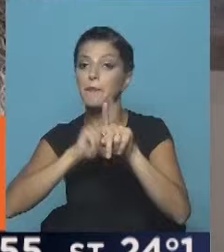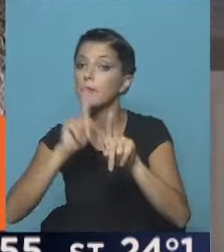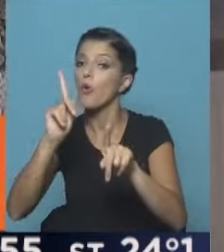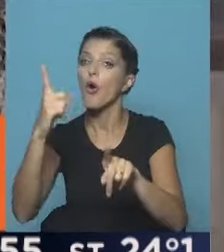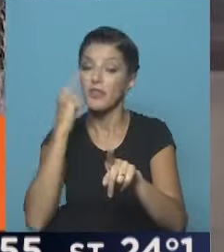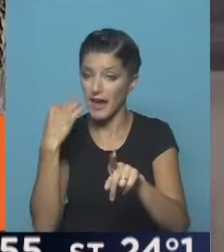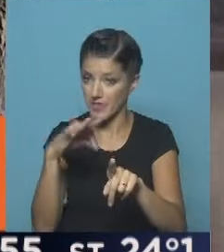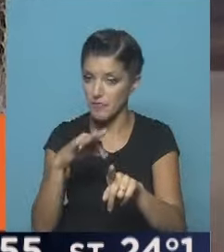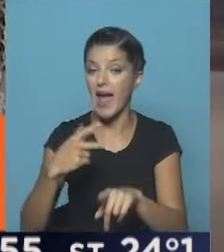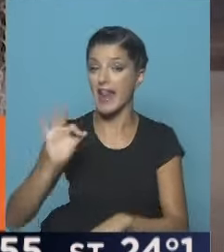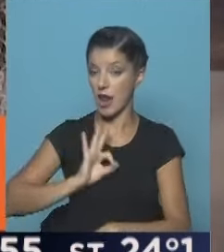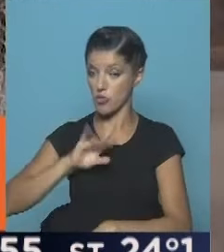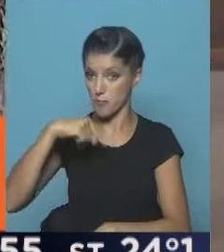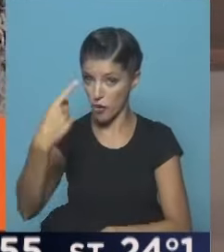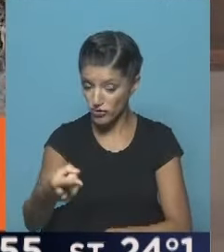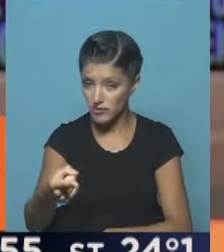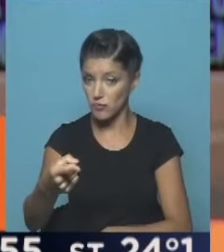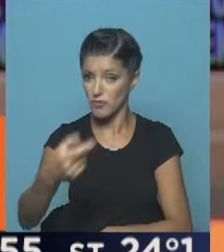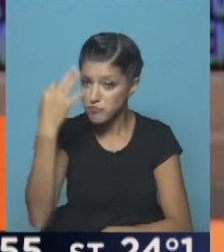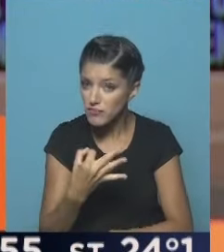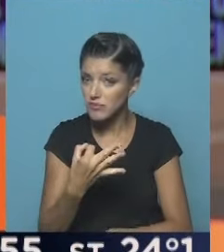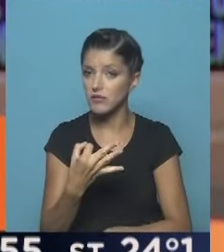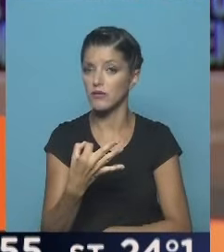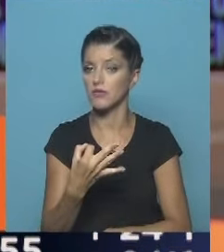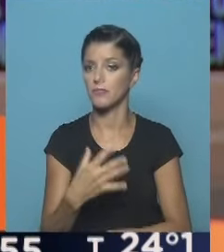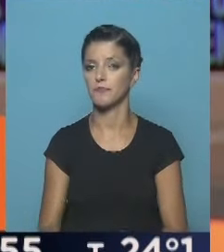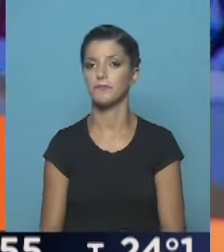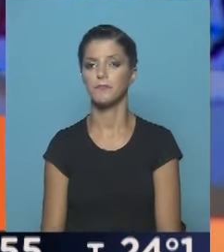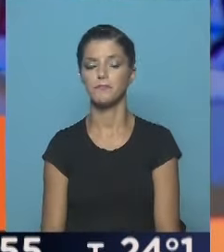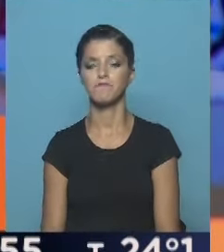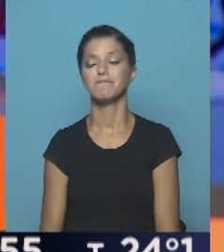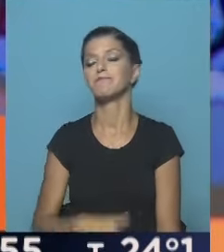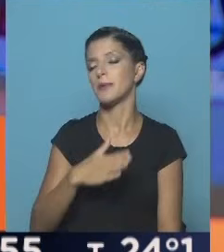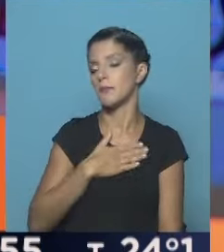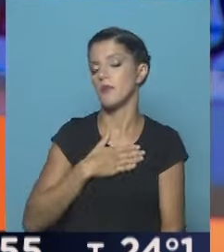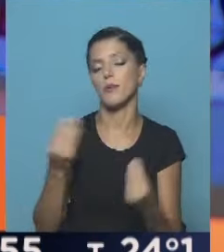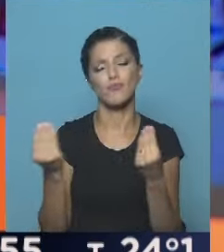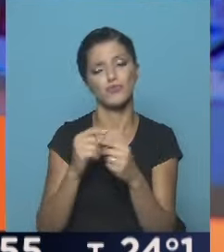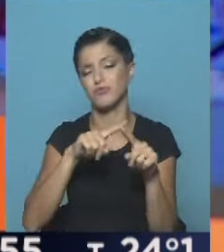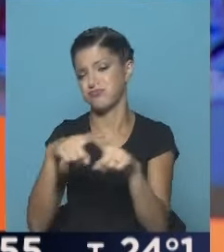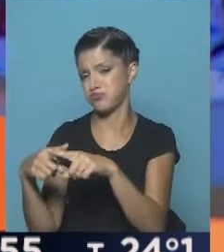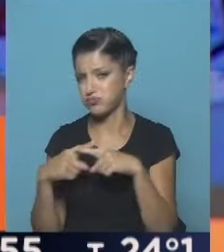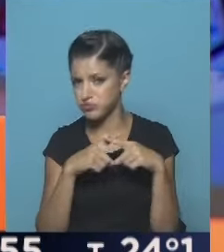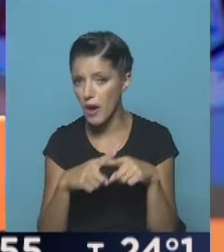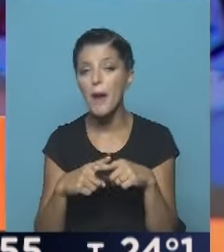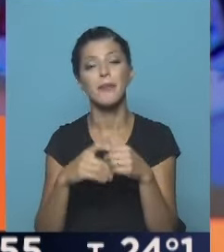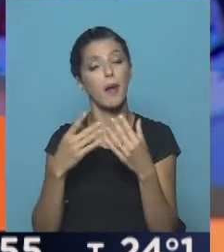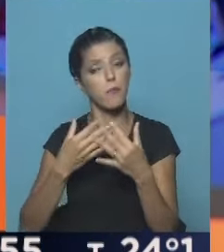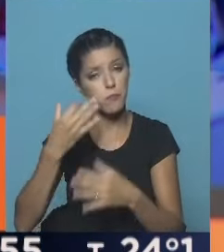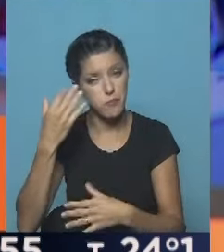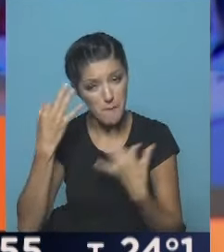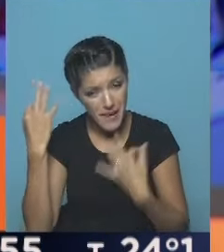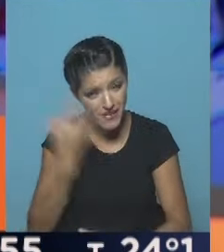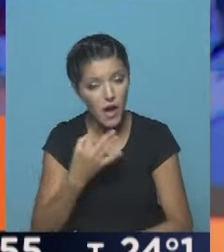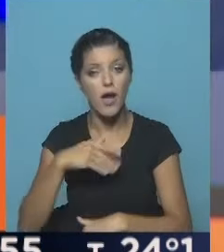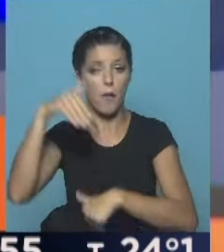viene? ¿Cuál es tu opinión sobre eso? Yo creo que va a haber muchísima resistencia a llegar a esas elecciones, a concretarlas, y